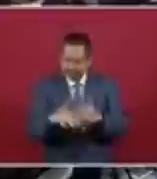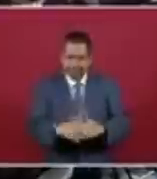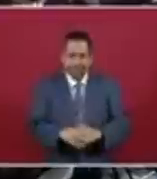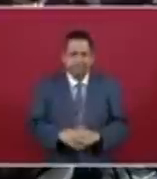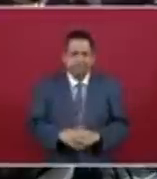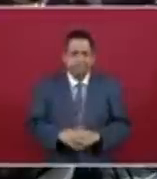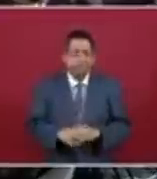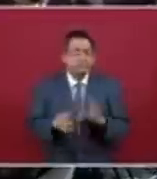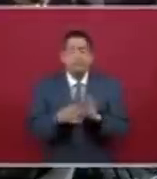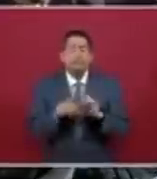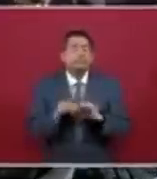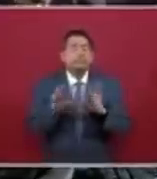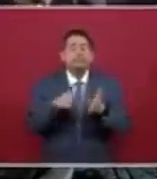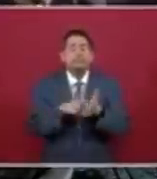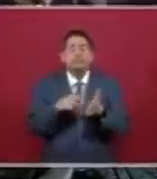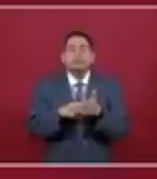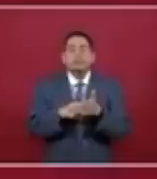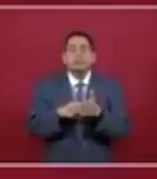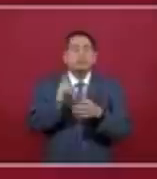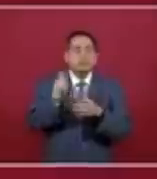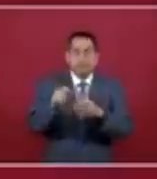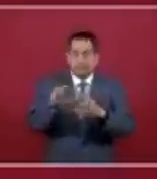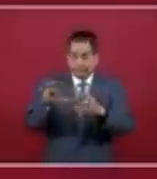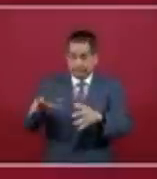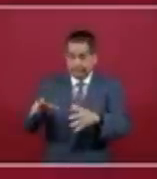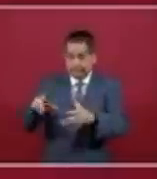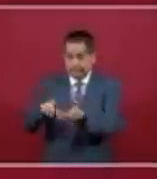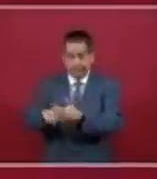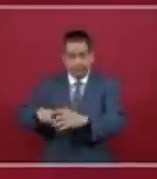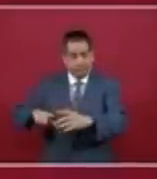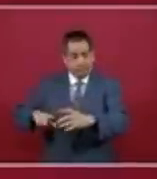La definición es trasladar